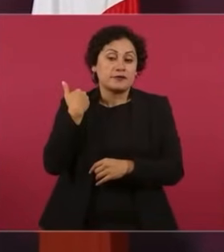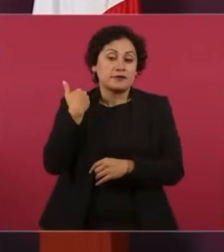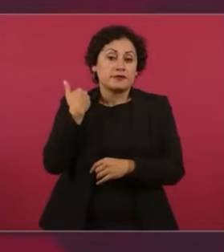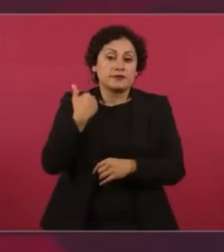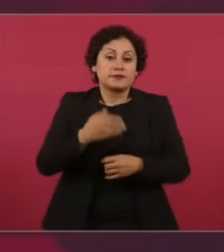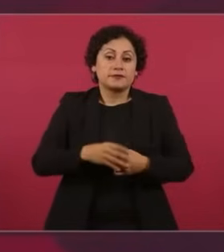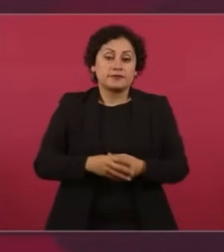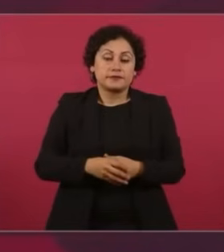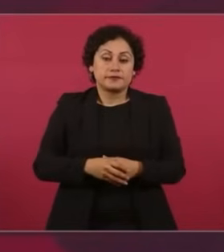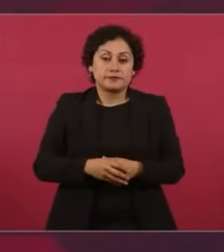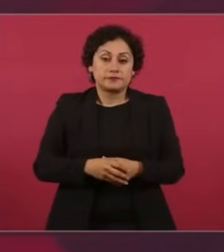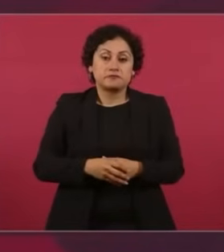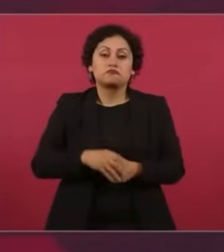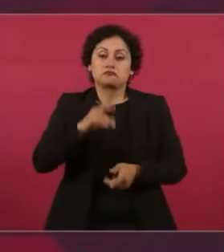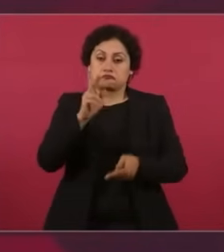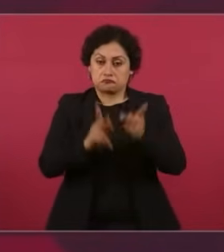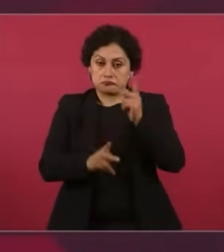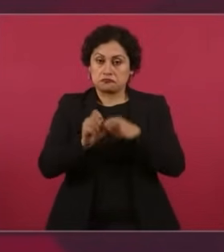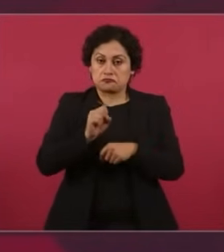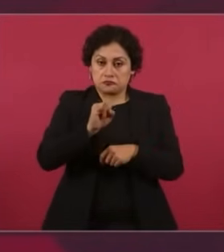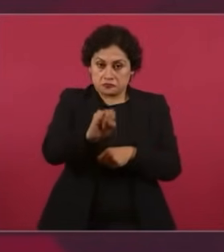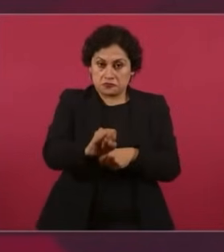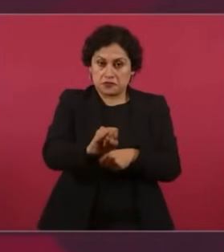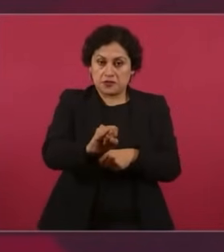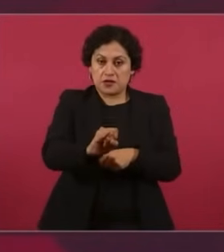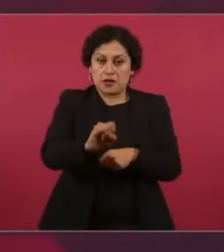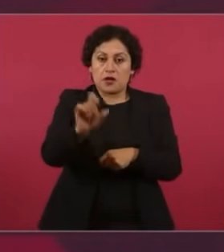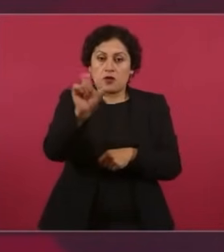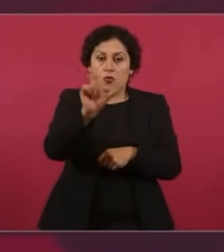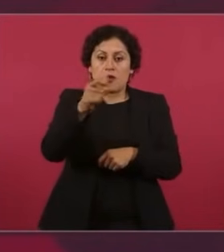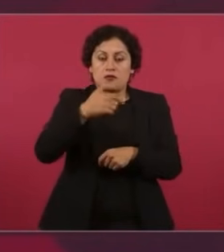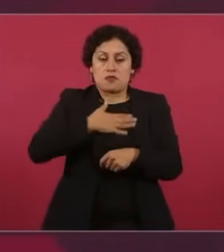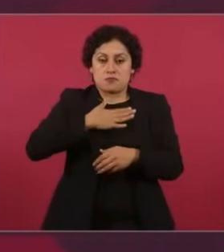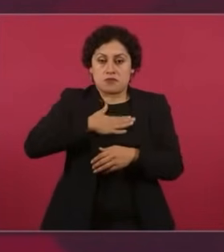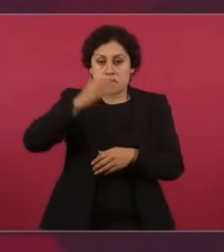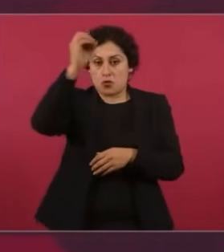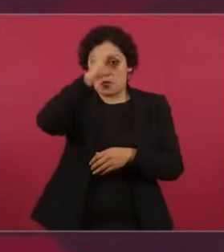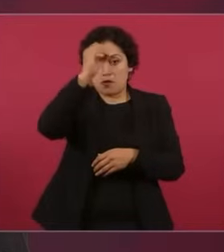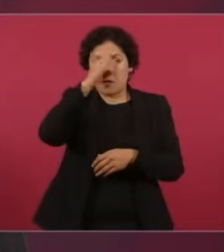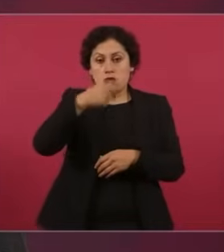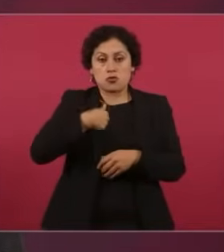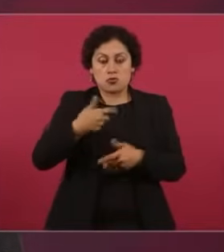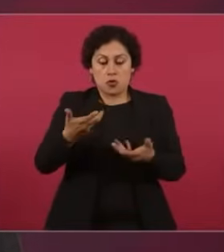mi punto de vista, entregué un documento